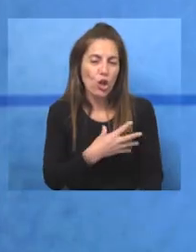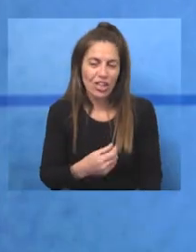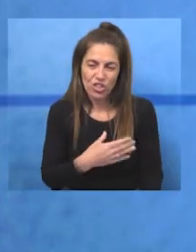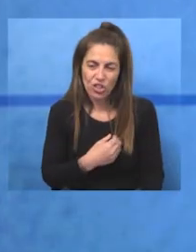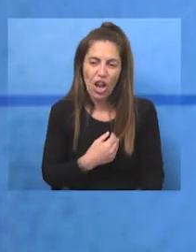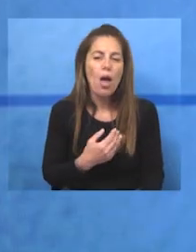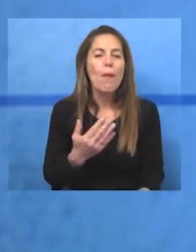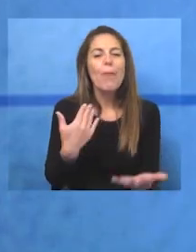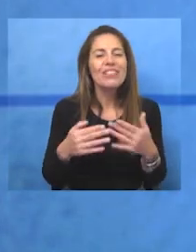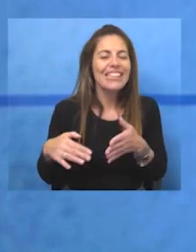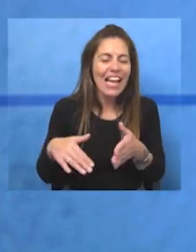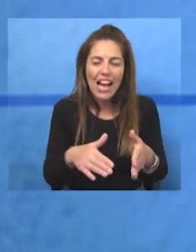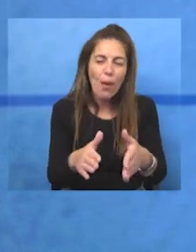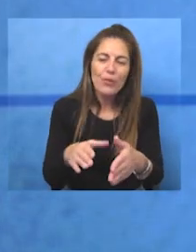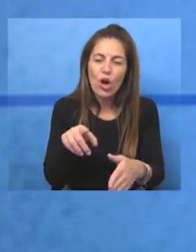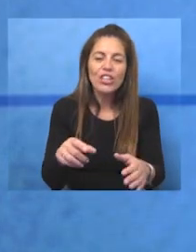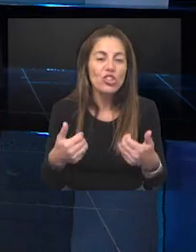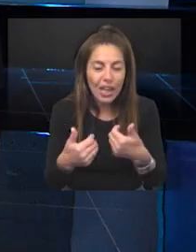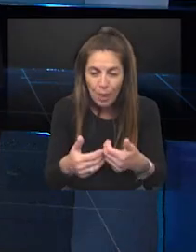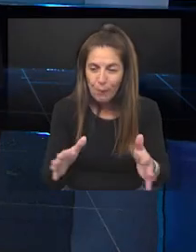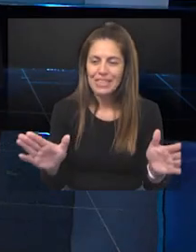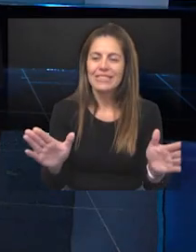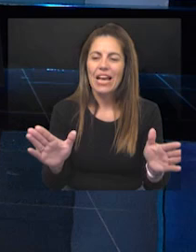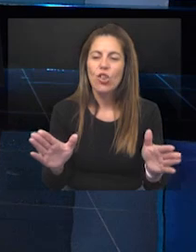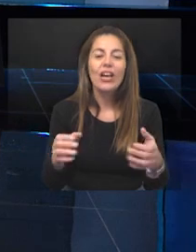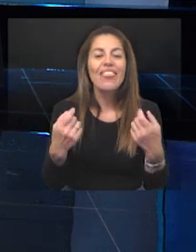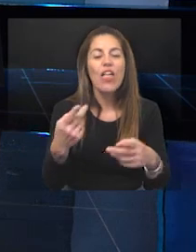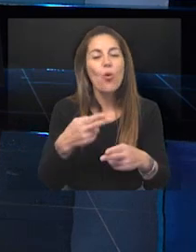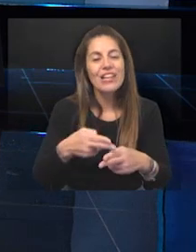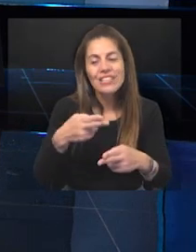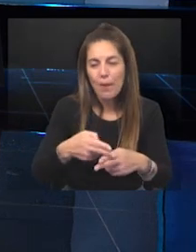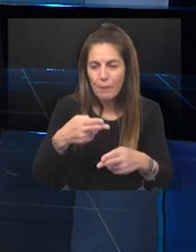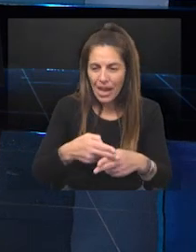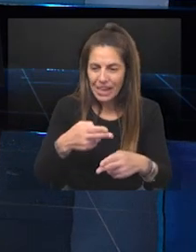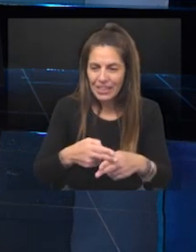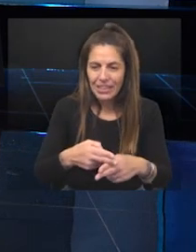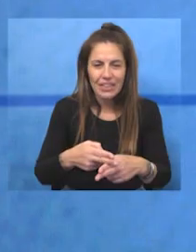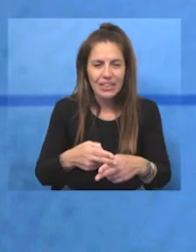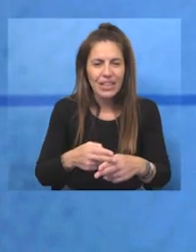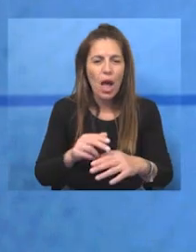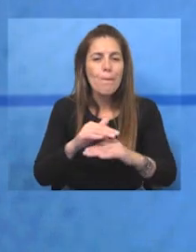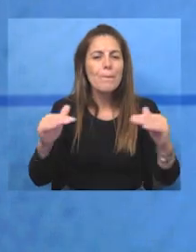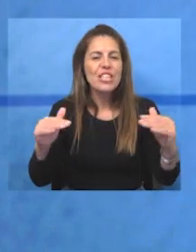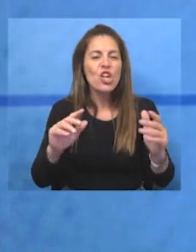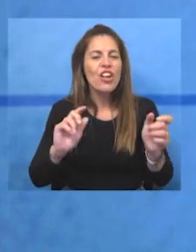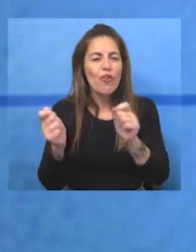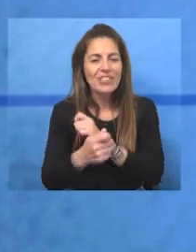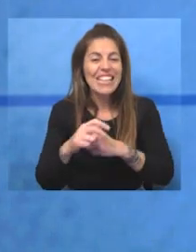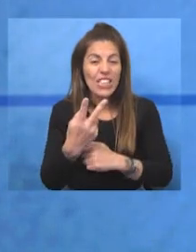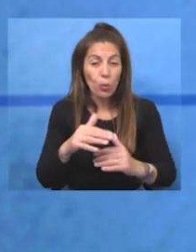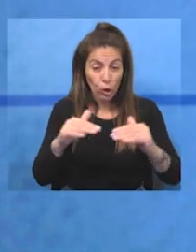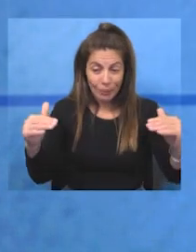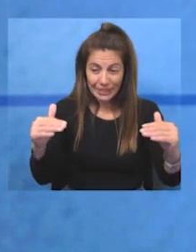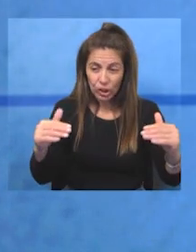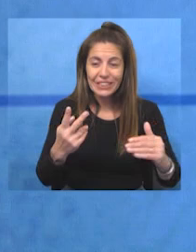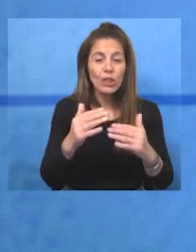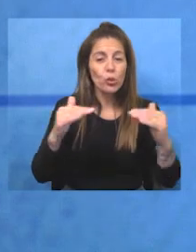este camino o que ellos han emprendido y que han dado a llamar este los pisos de las transformaciones Ah el segundo piso